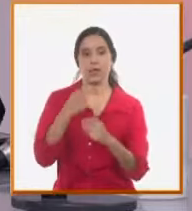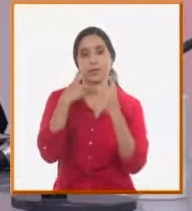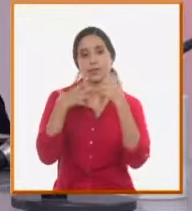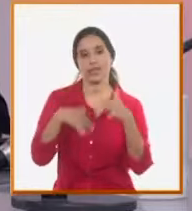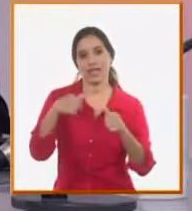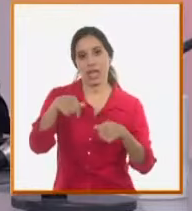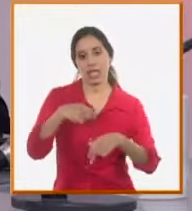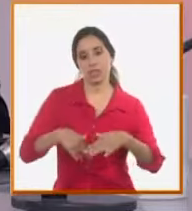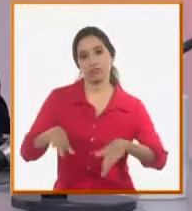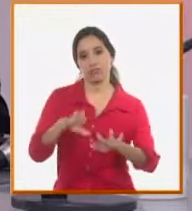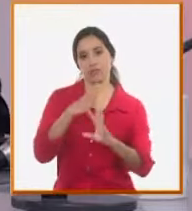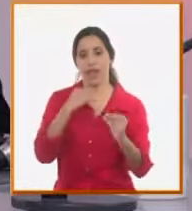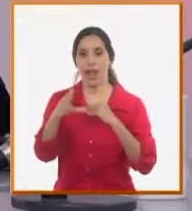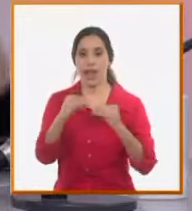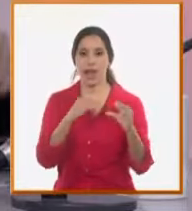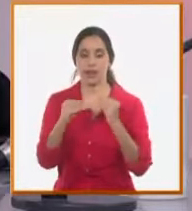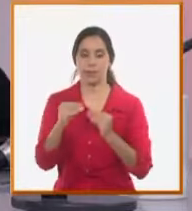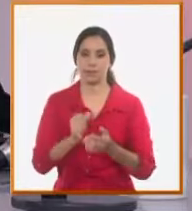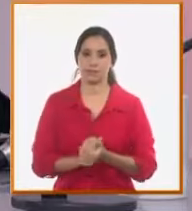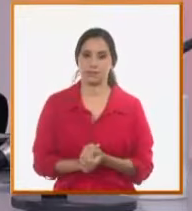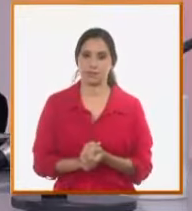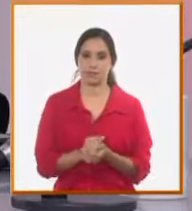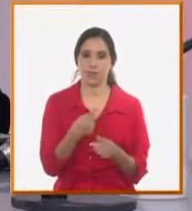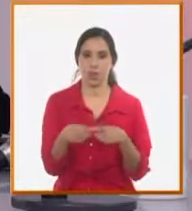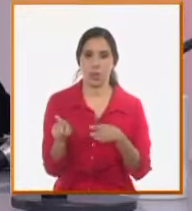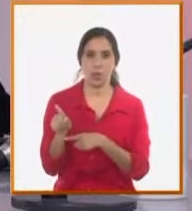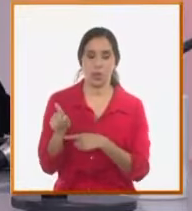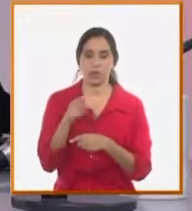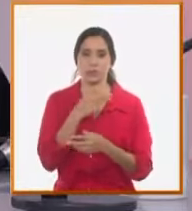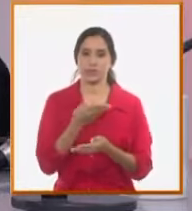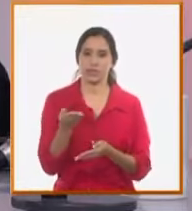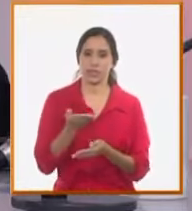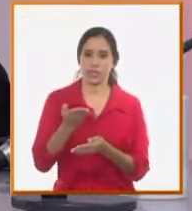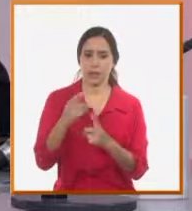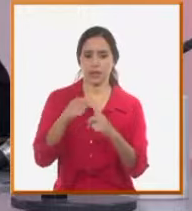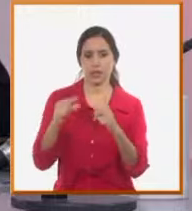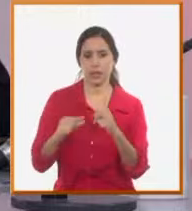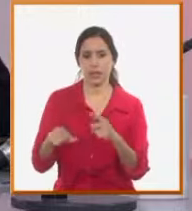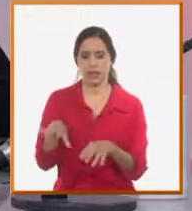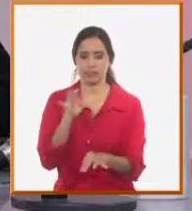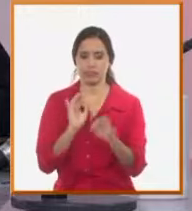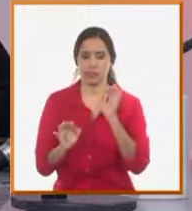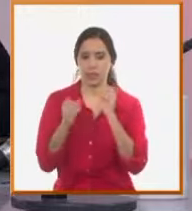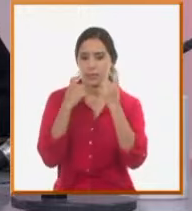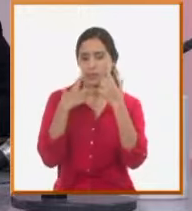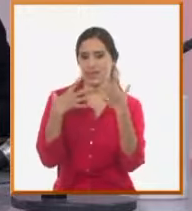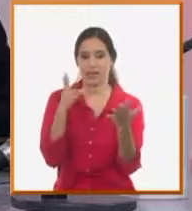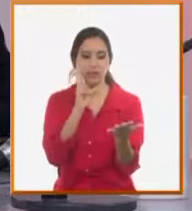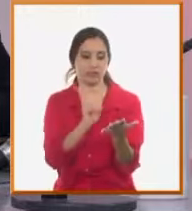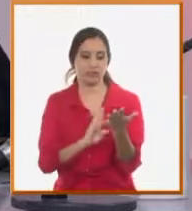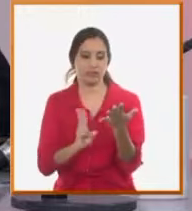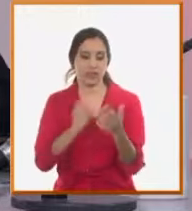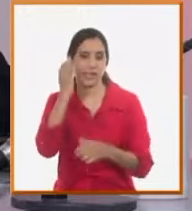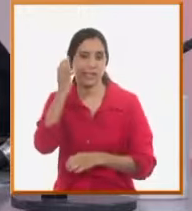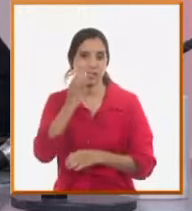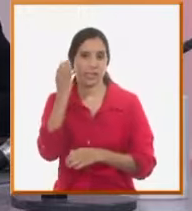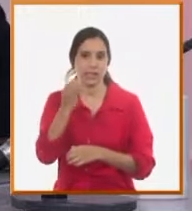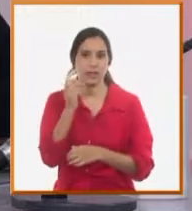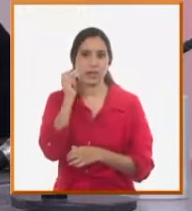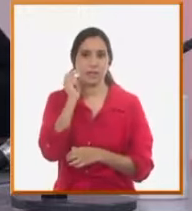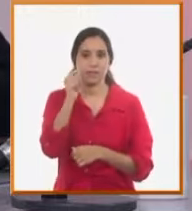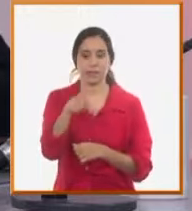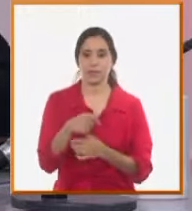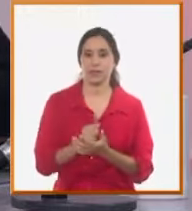que estamos hablando. Voy rápido con algunos de los temas que leímos en las opiniones. Draisy,